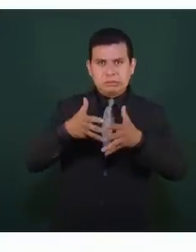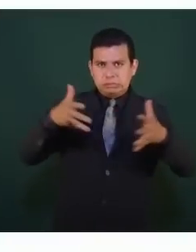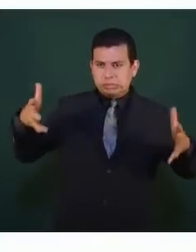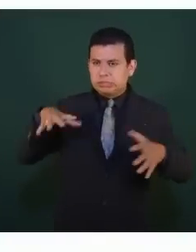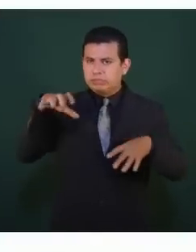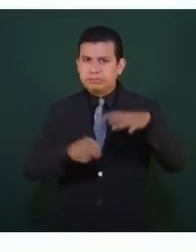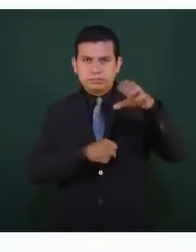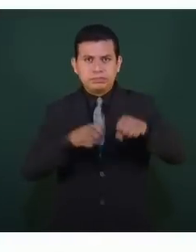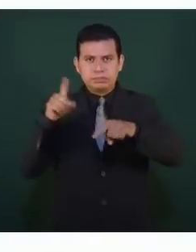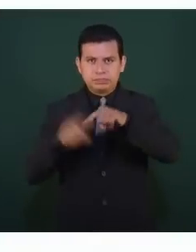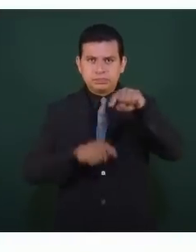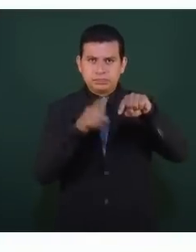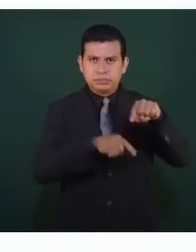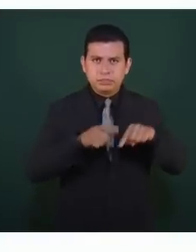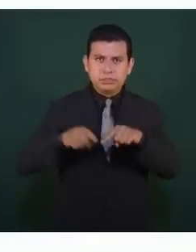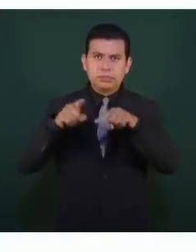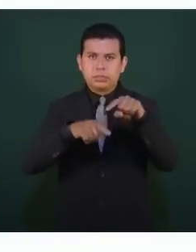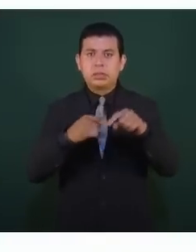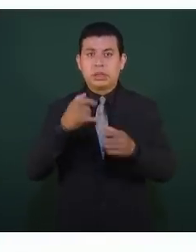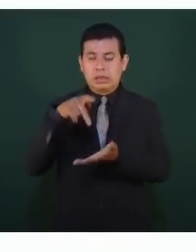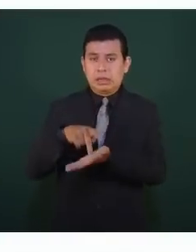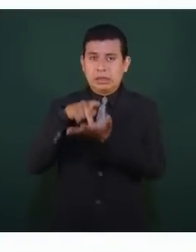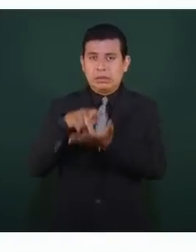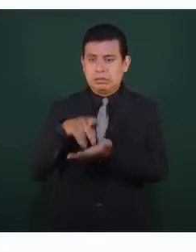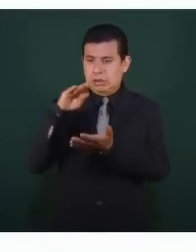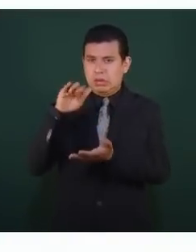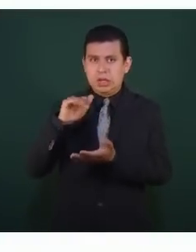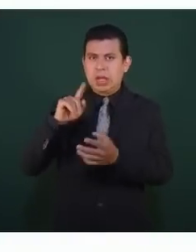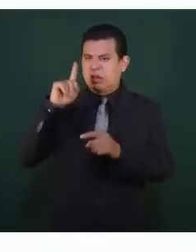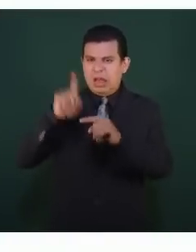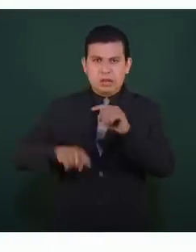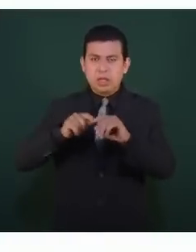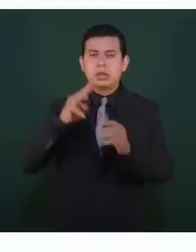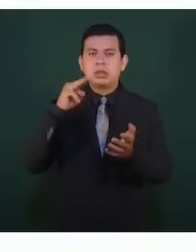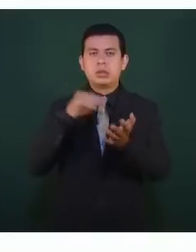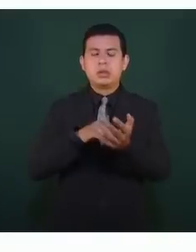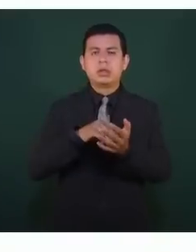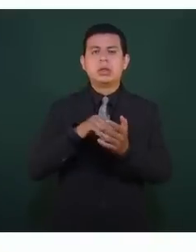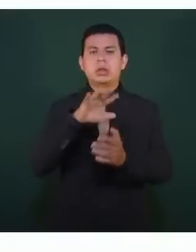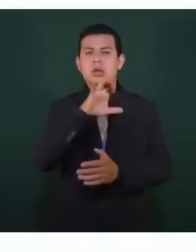352, y kilogramos de marihuana destruida,